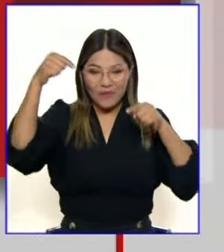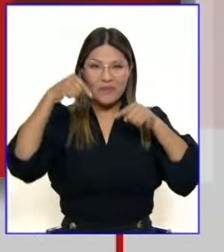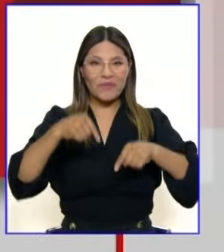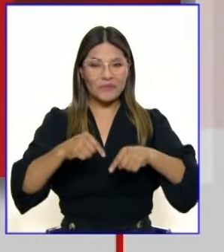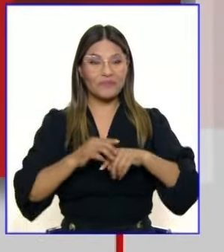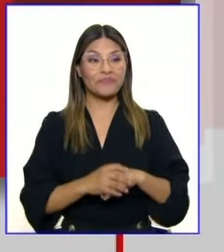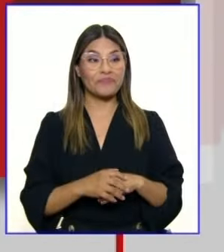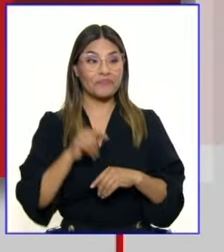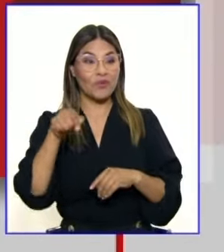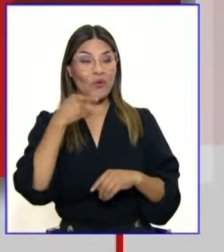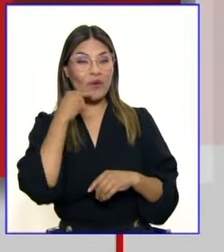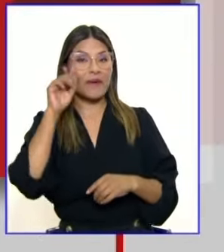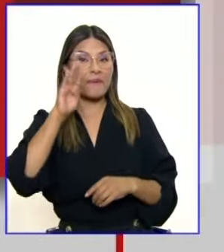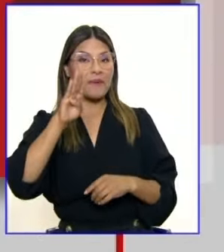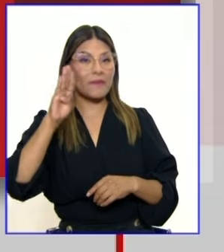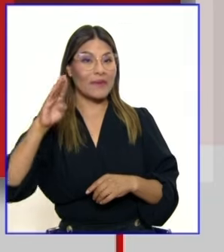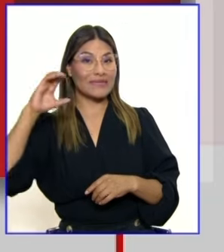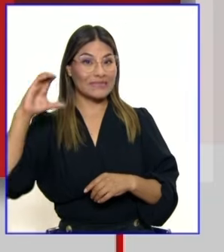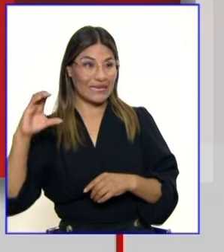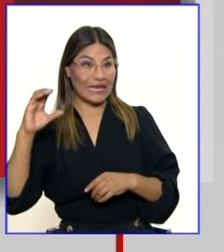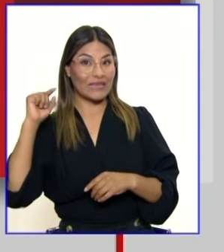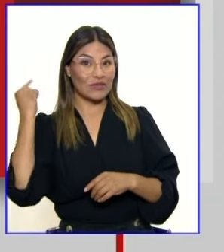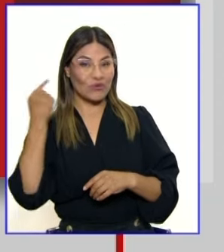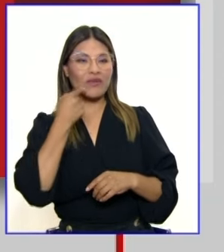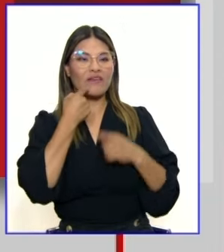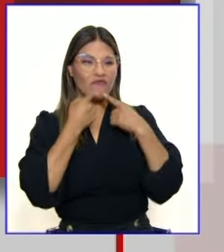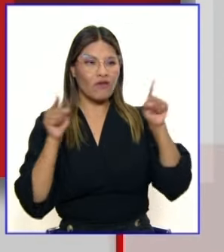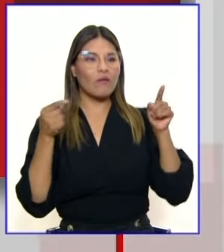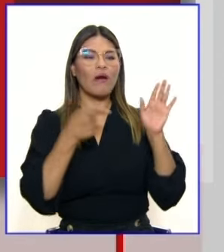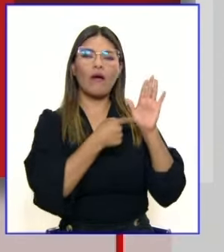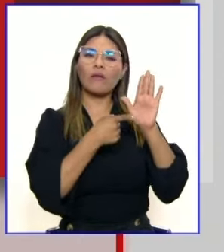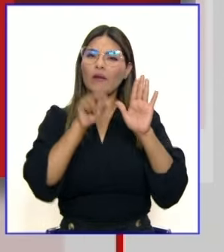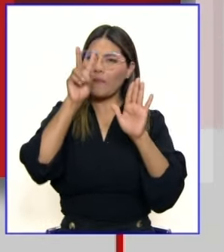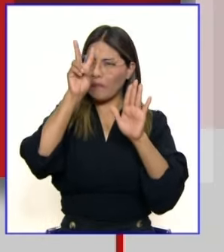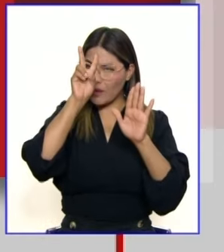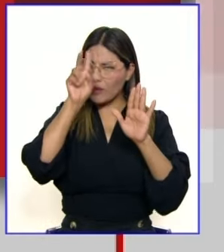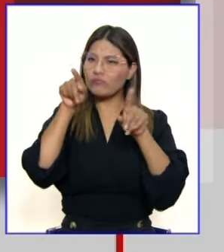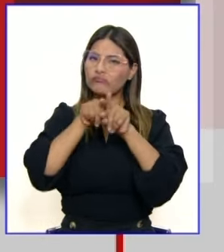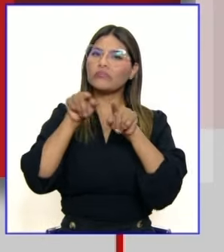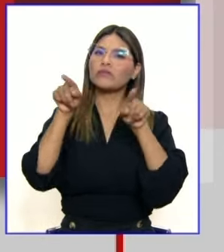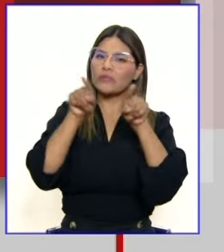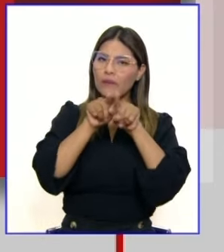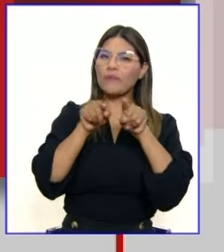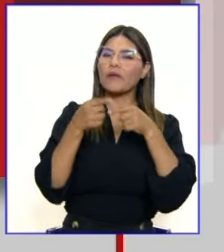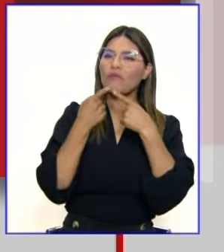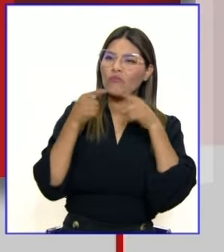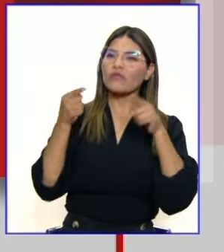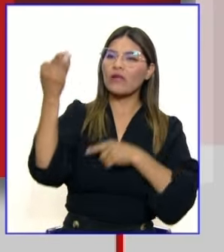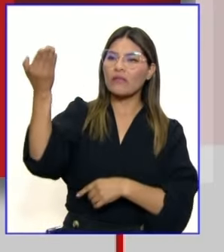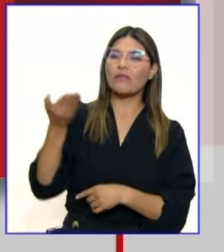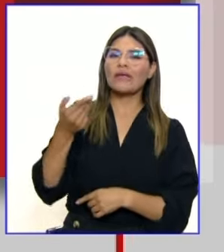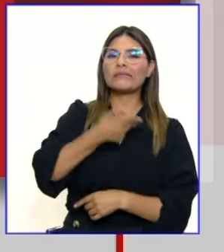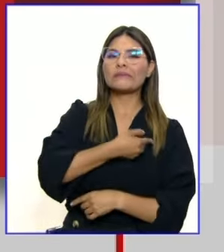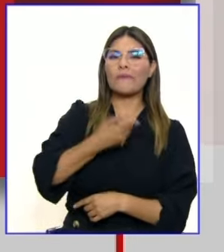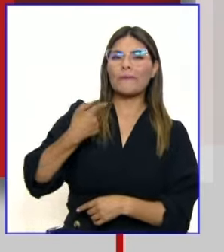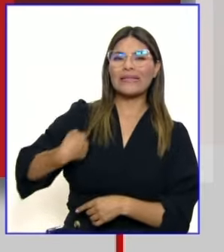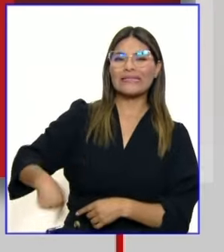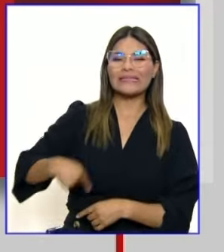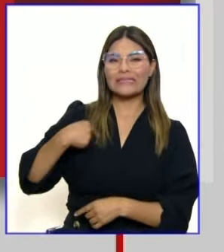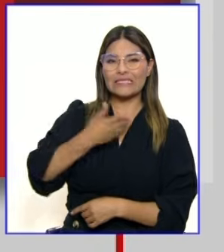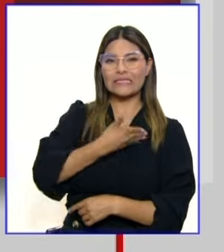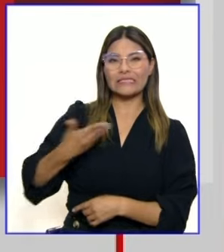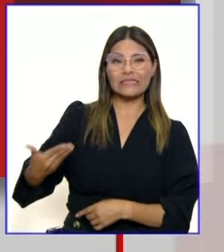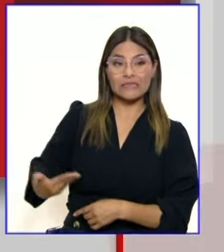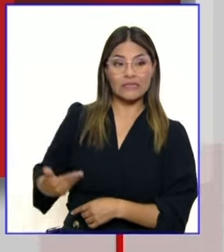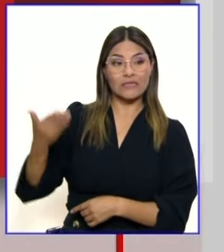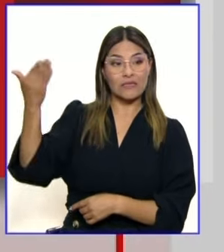que la cumbre inicia en la capital peruana y remarcan que el presidente de China, Xi Jinping, llegará para participar de este